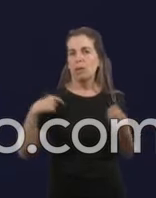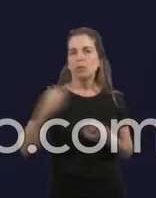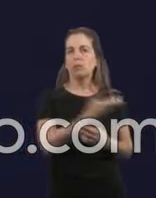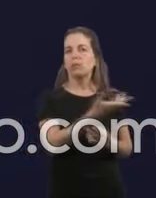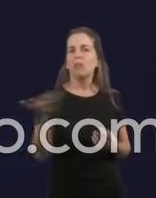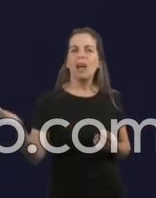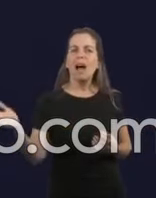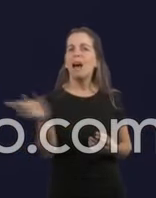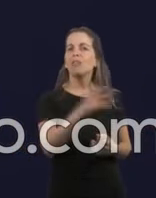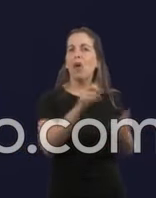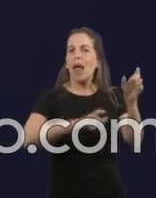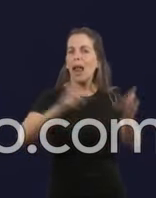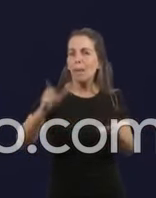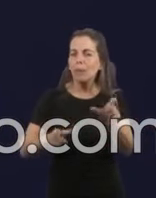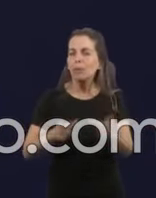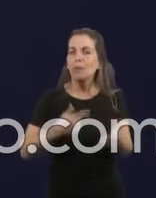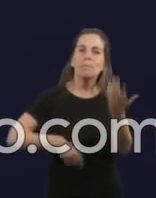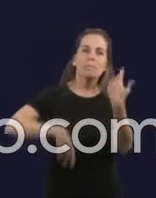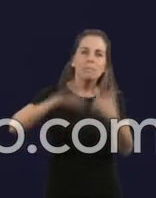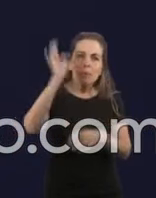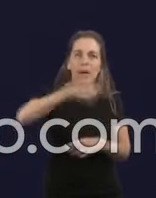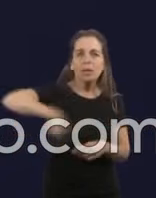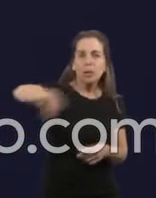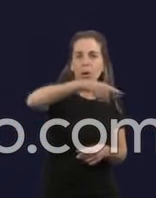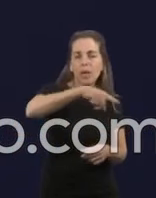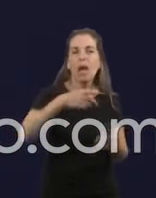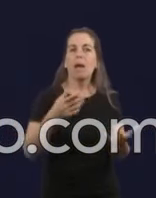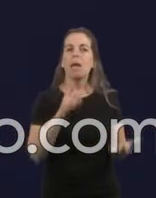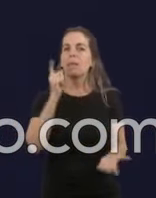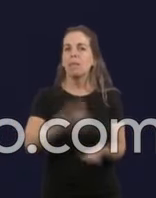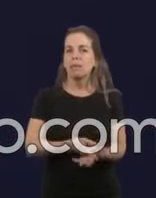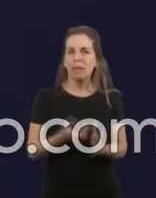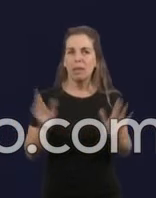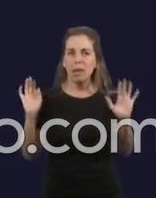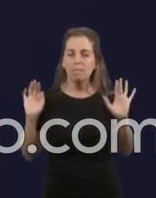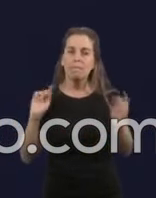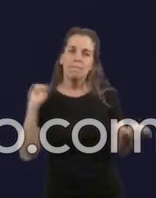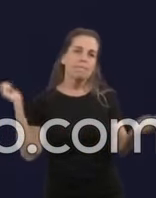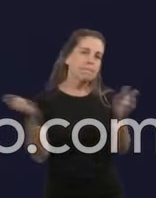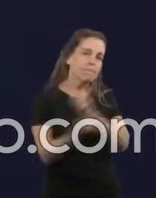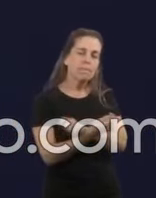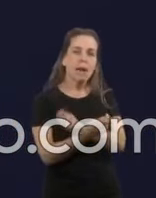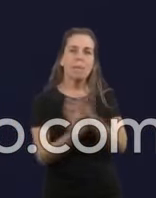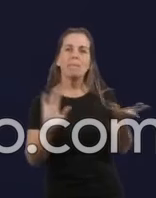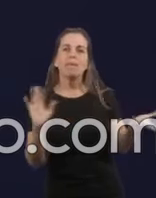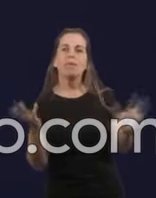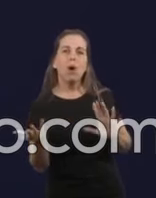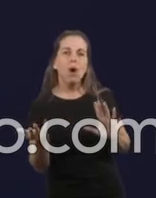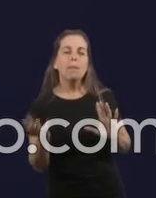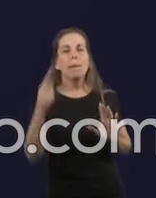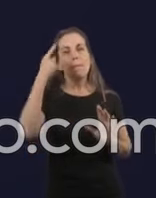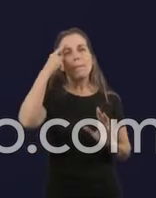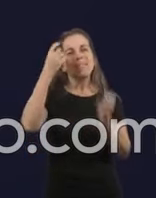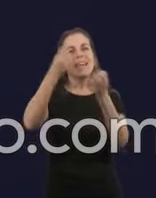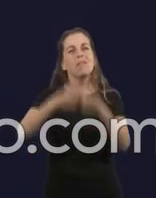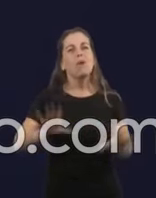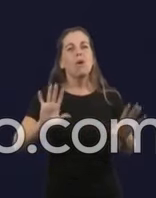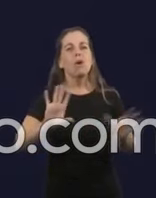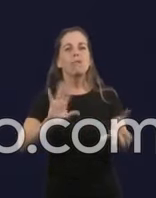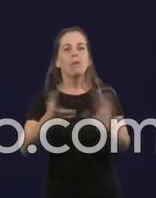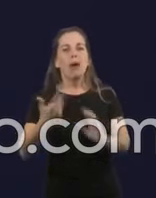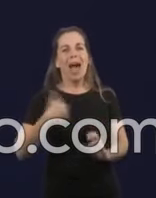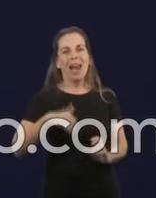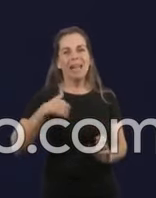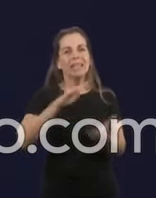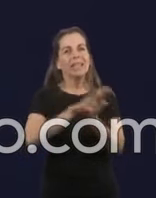que ha elegido en su gran mayoría eh cambiar el rumbo y empezar a hacer una Argentina distinta con todos